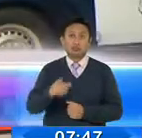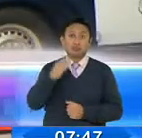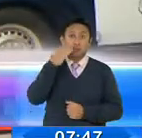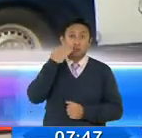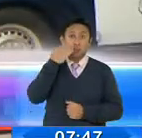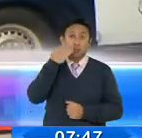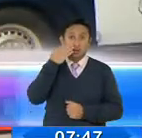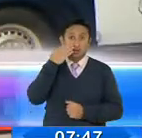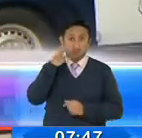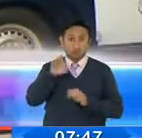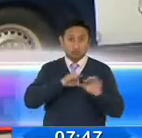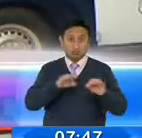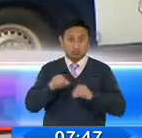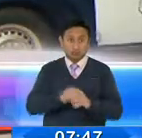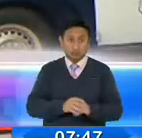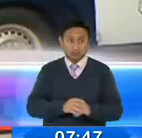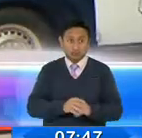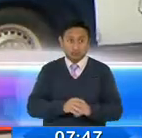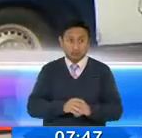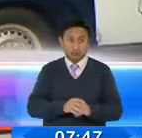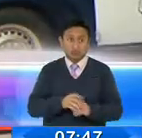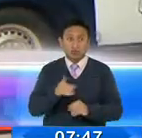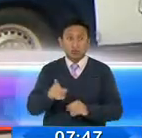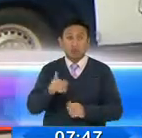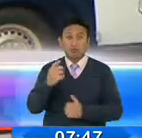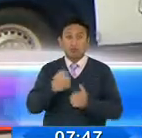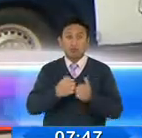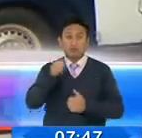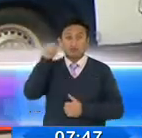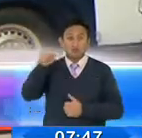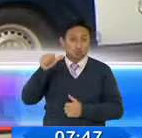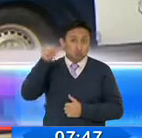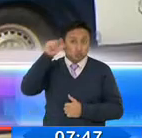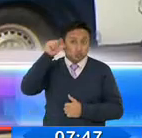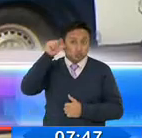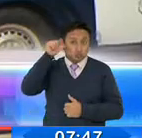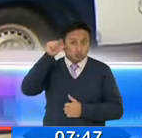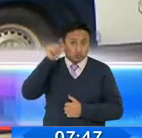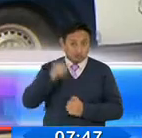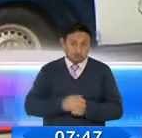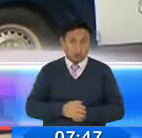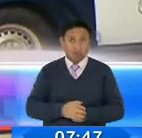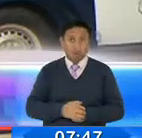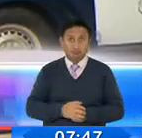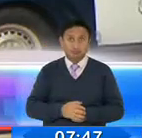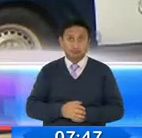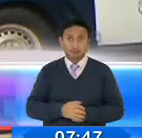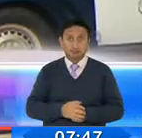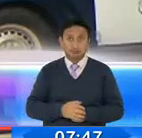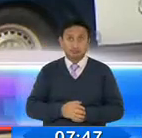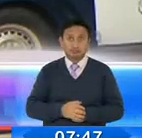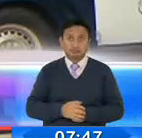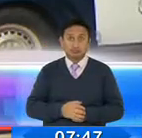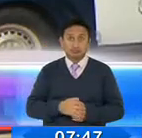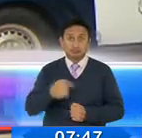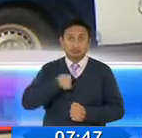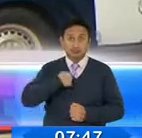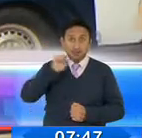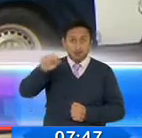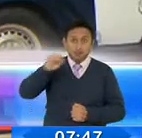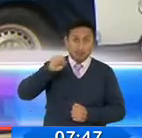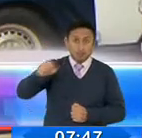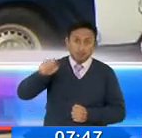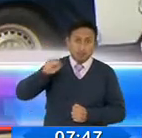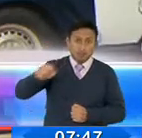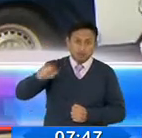tenía problemas auditivos. Entonces, trataba de golpear el vidrio para